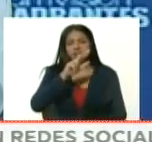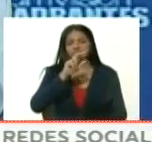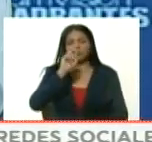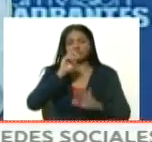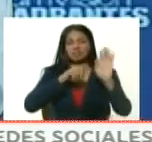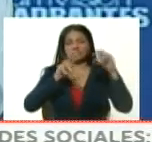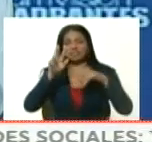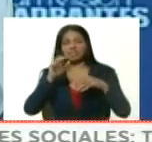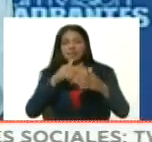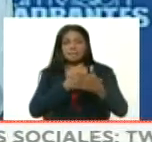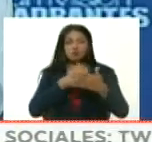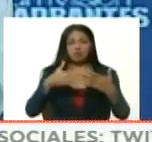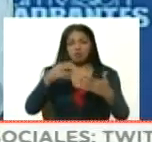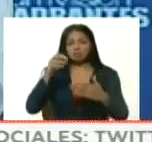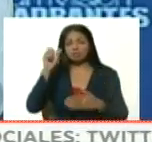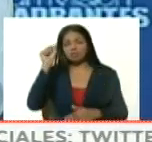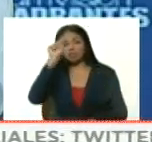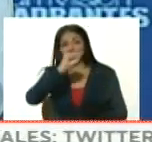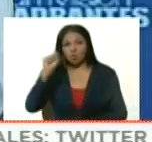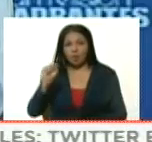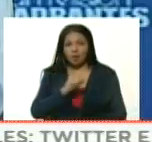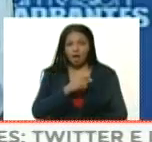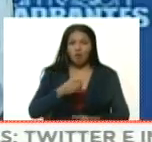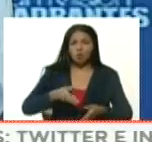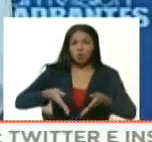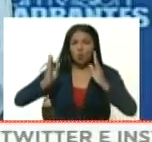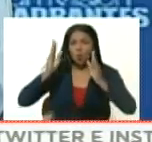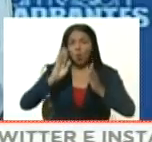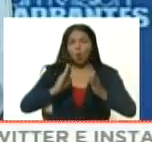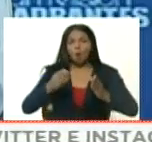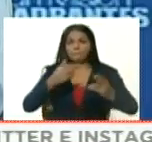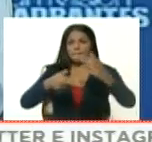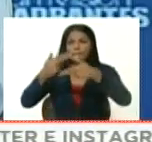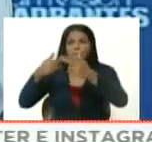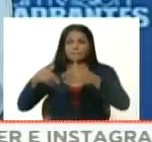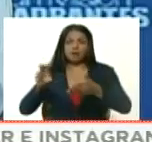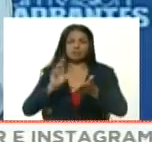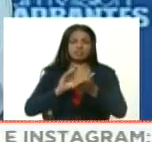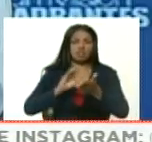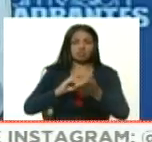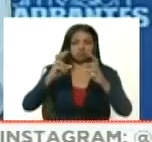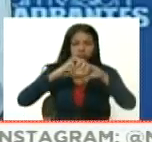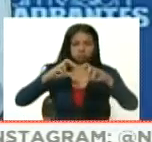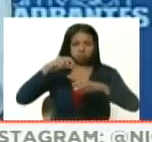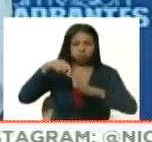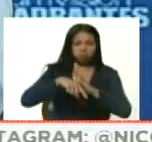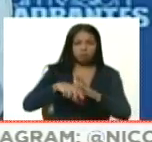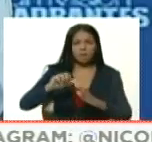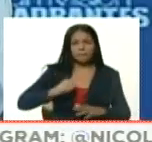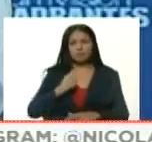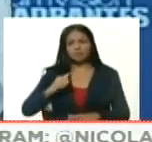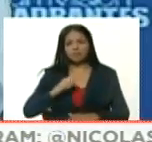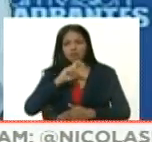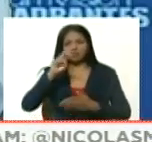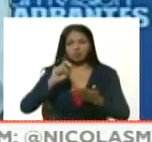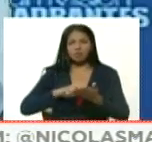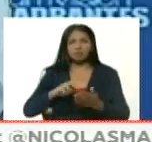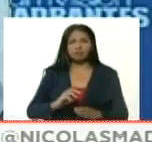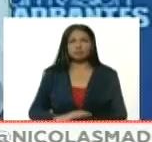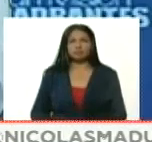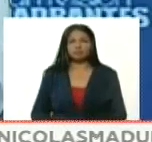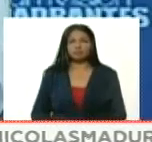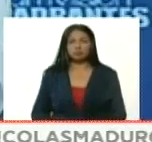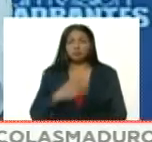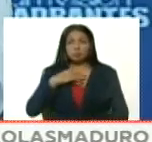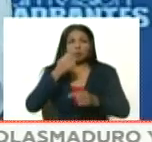22.317 millones de bolívares para la construcción y adecuación del Centro de Diagnóstico del Cuerpo Policía Nacional Bolivariana.